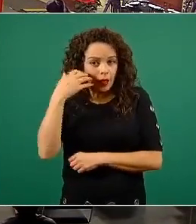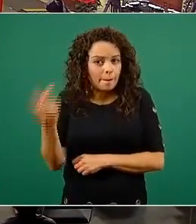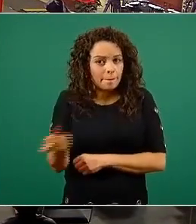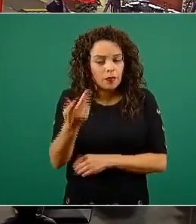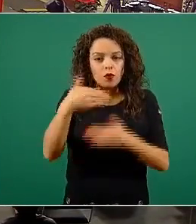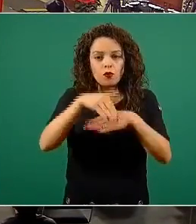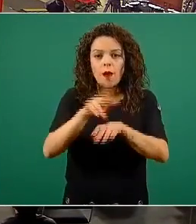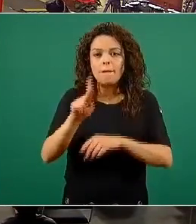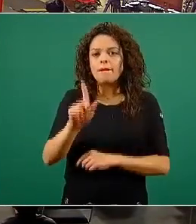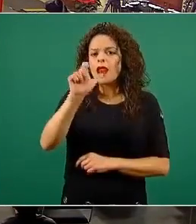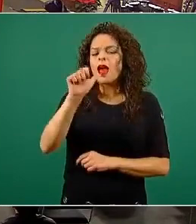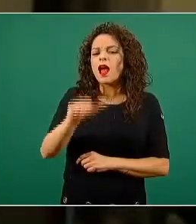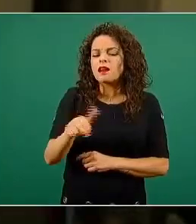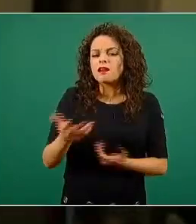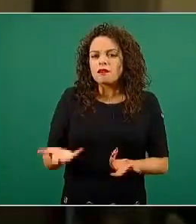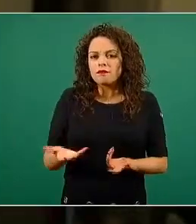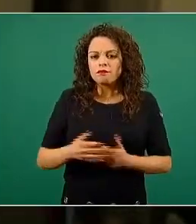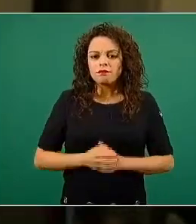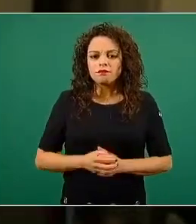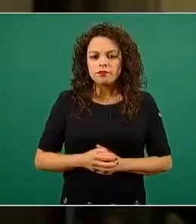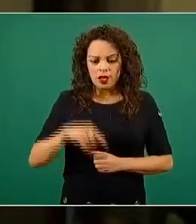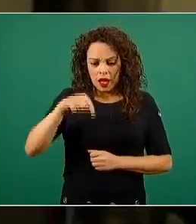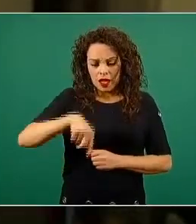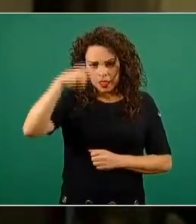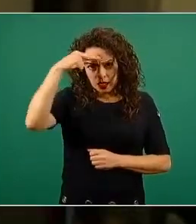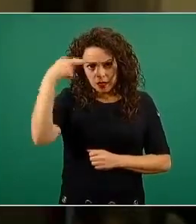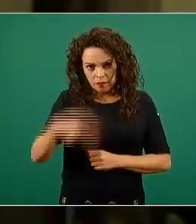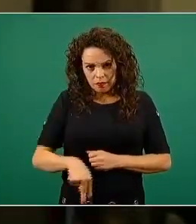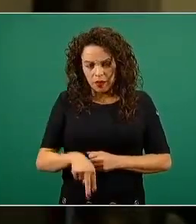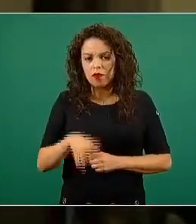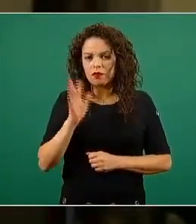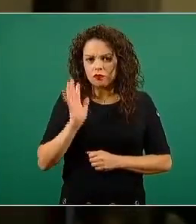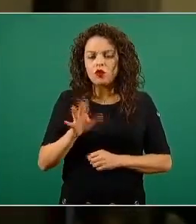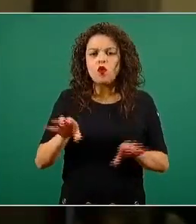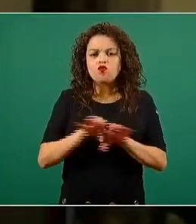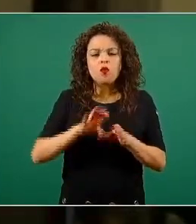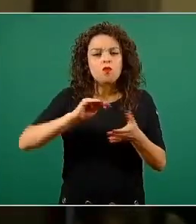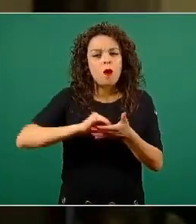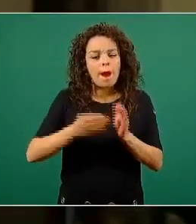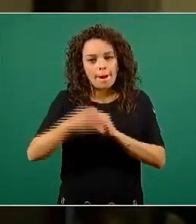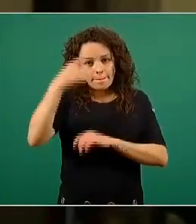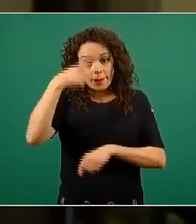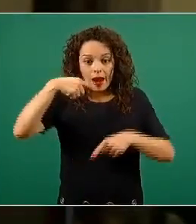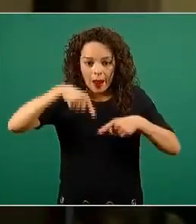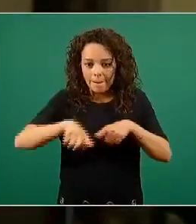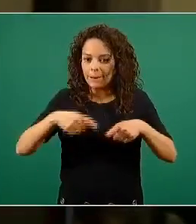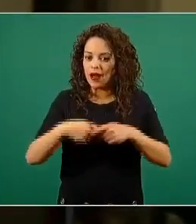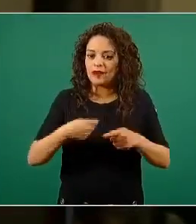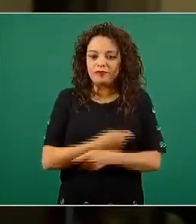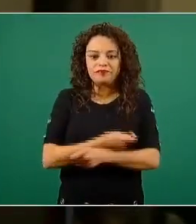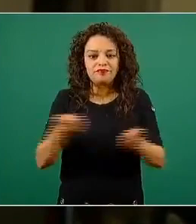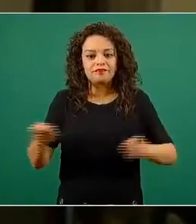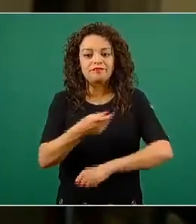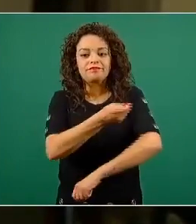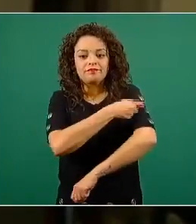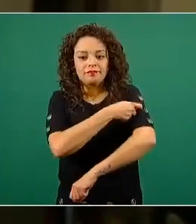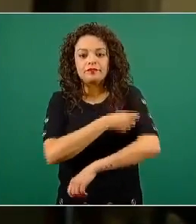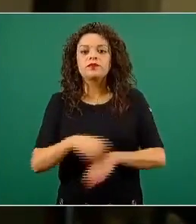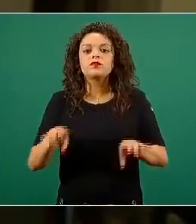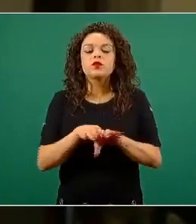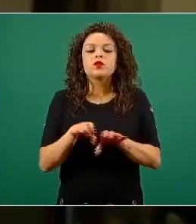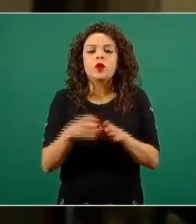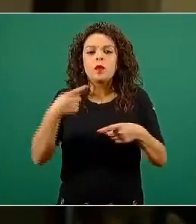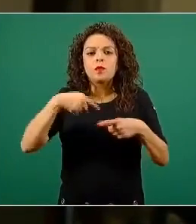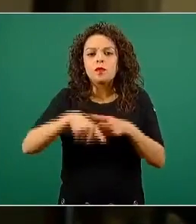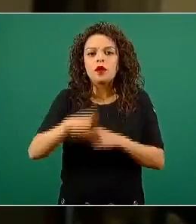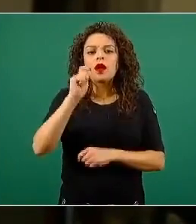plan que se ha estado, develando aquí en México al respecto de cómo es la estrategia de vacunación y cómo se va a iniciar pues en poblaciones remotas,